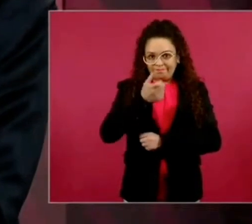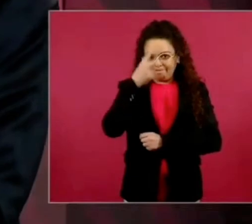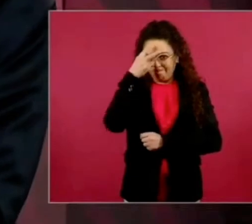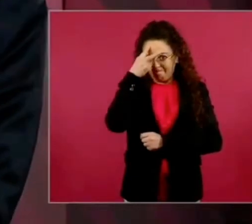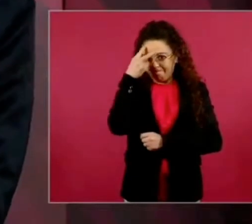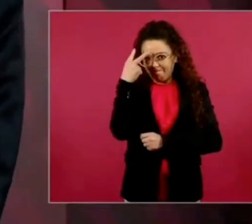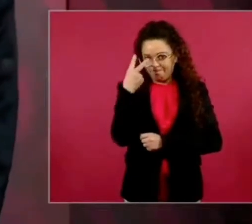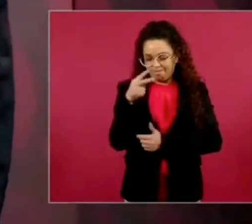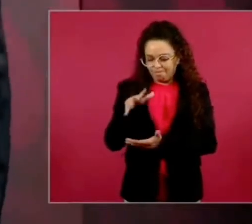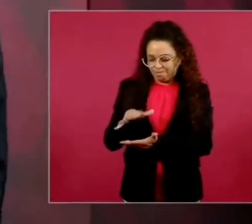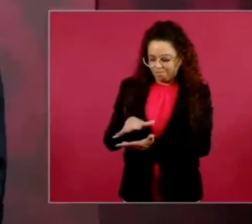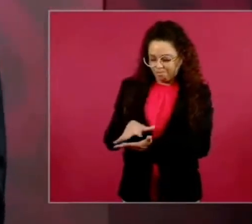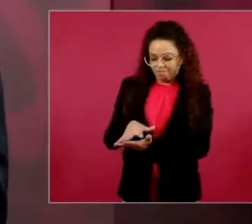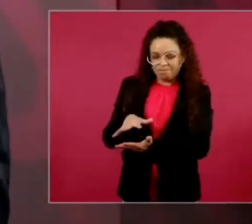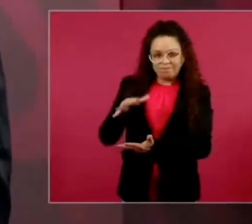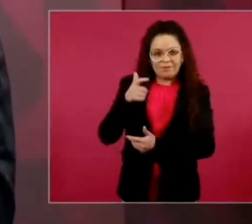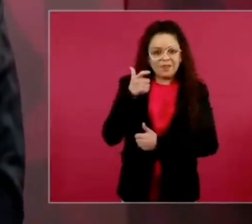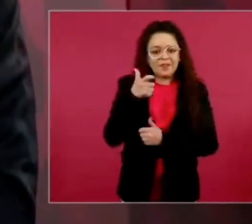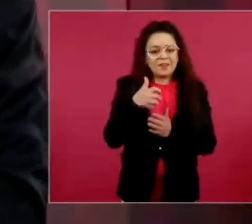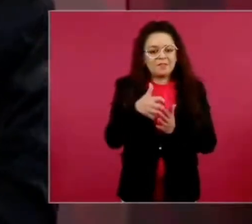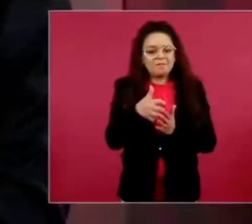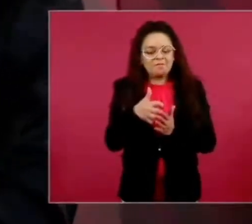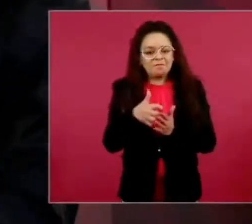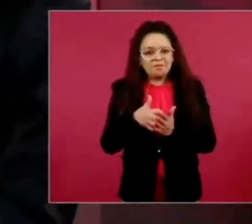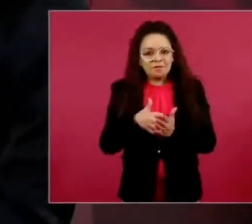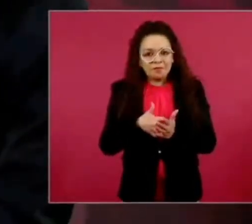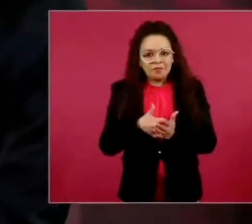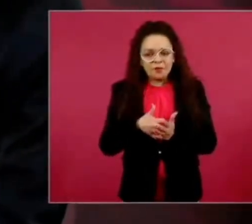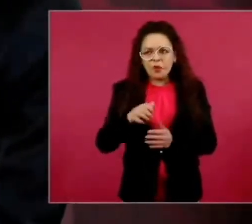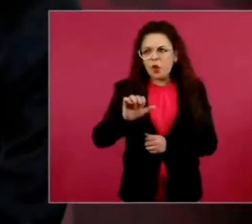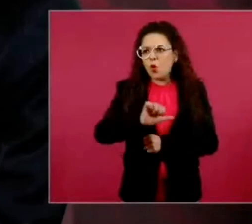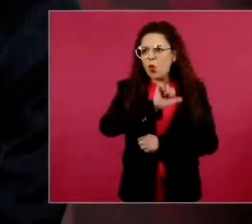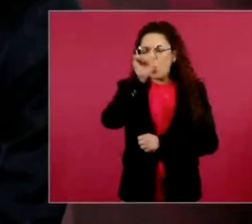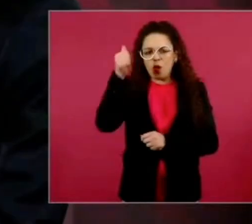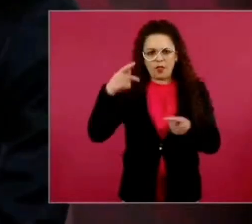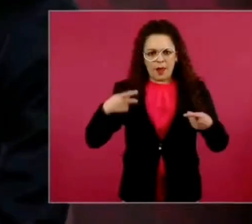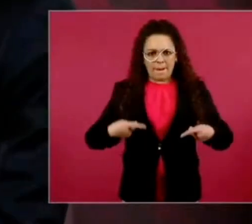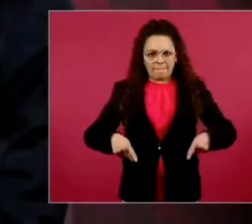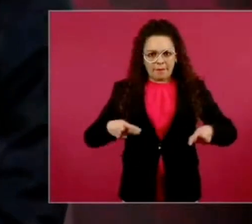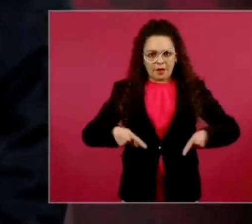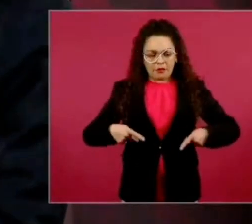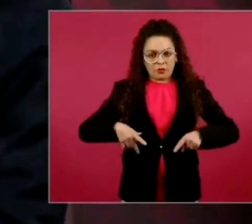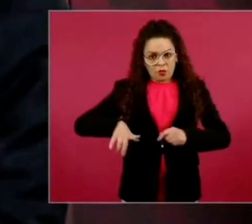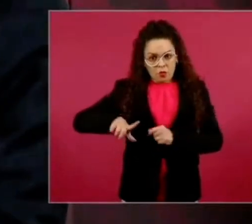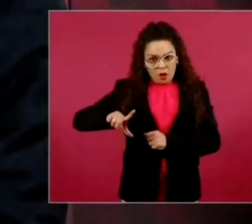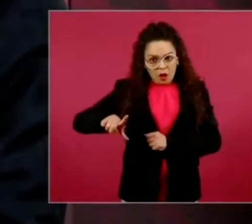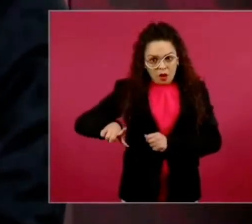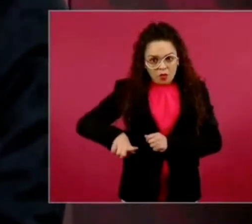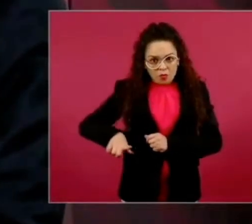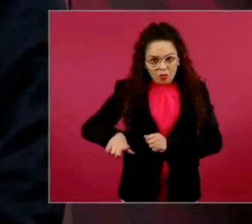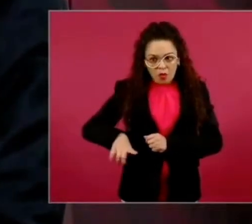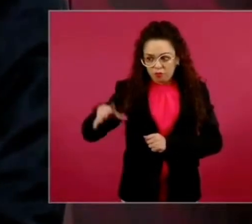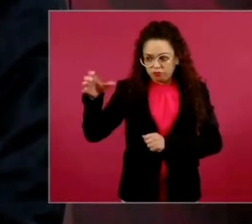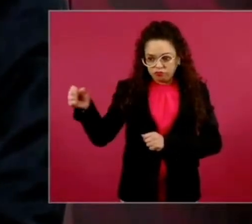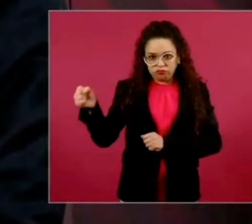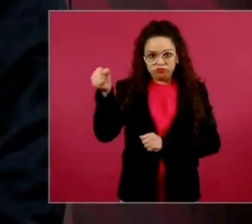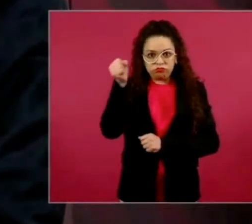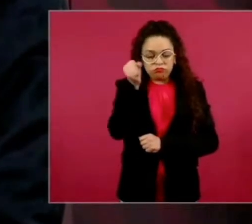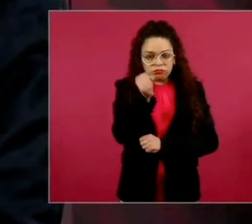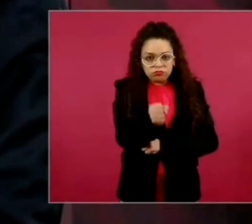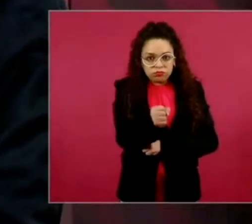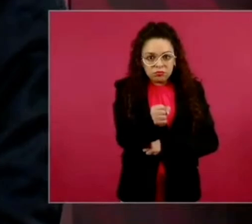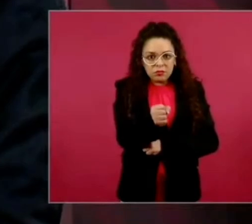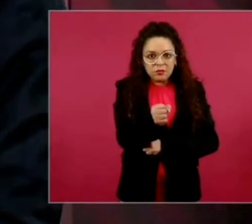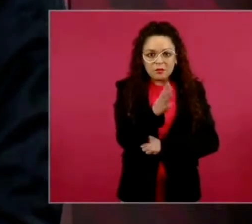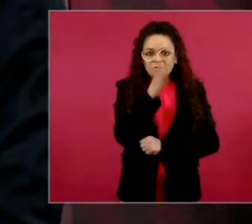Ningún gobernante ha sido más ajeno que Juárez a las tentaciones de la soberbia,